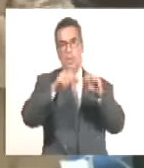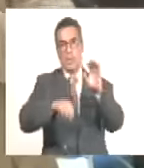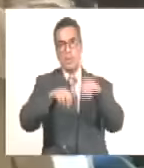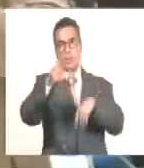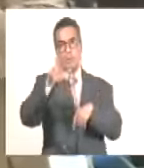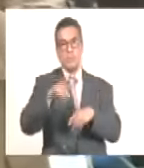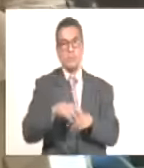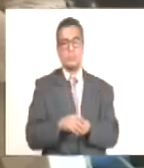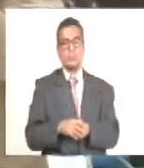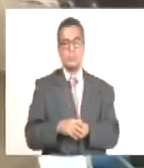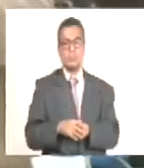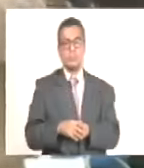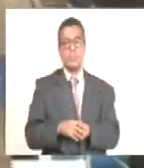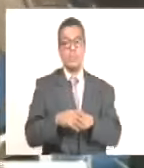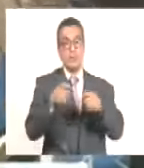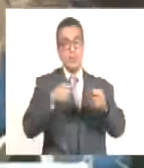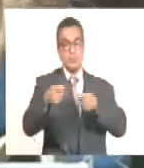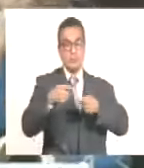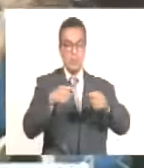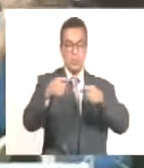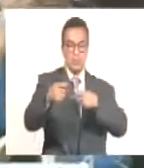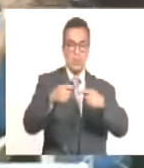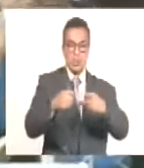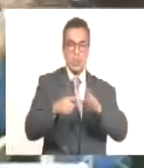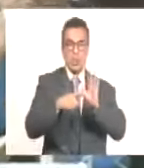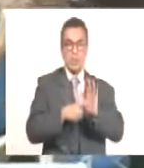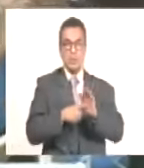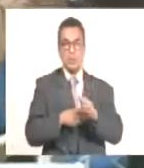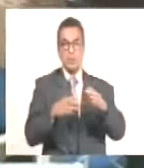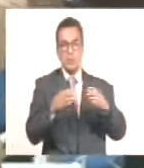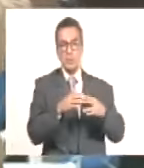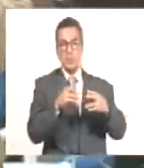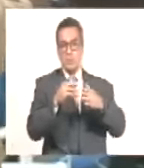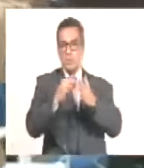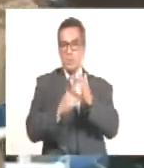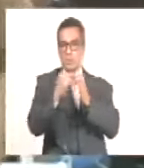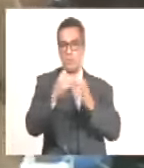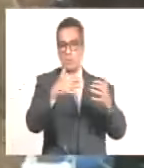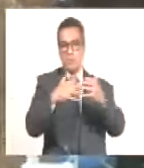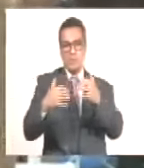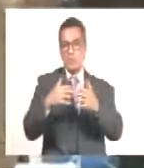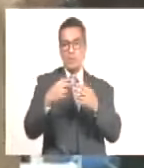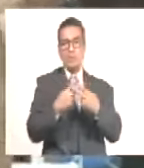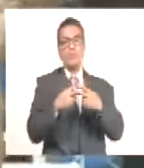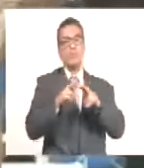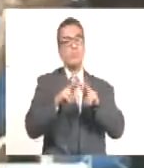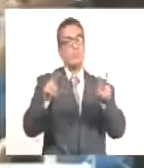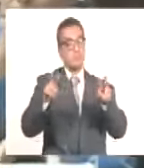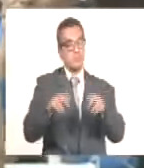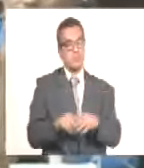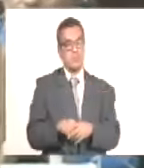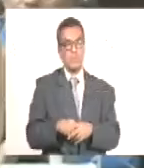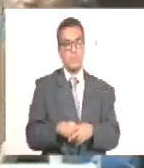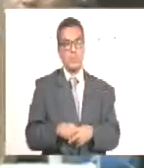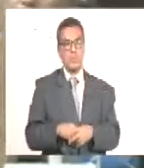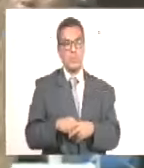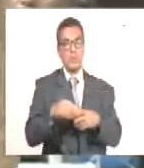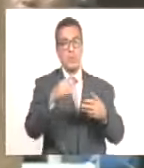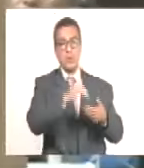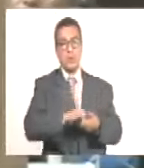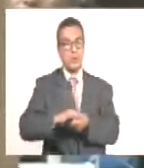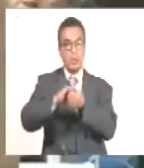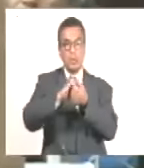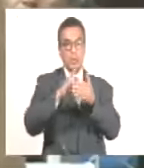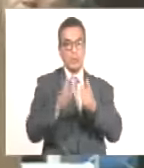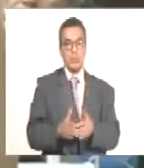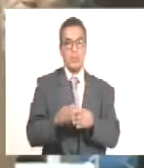1813, el tratado de armisticio y regulación de la guerra de independencia. Trujillo está